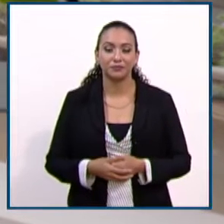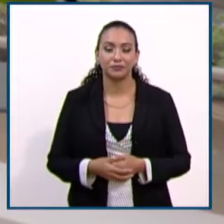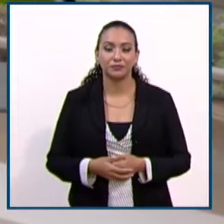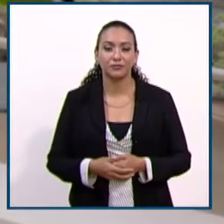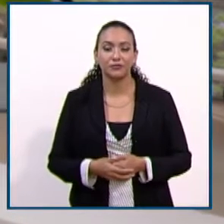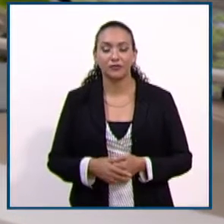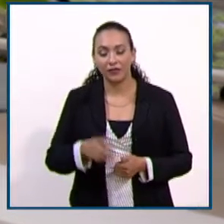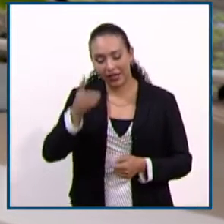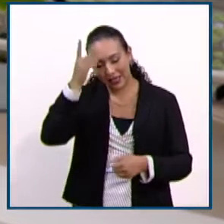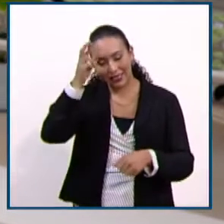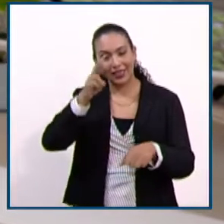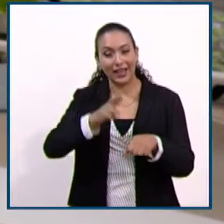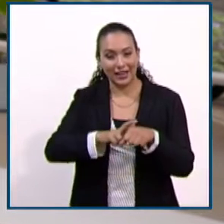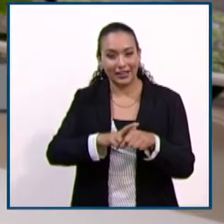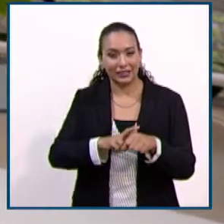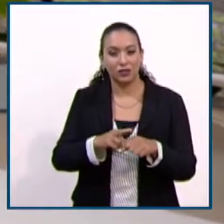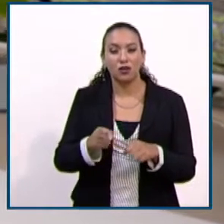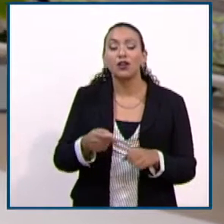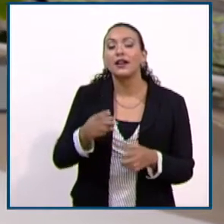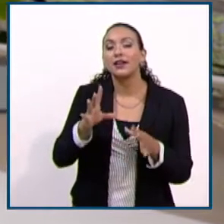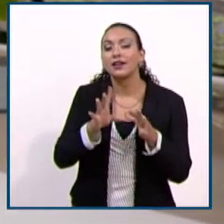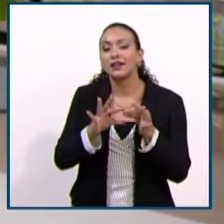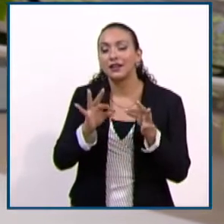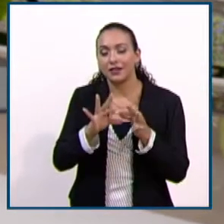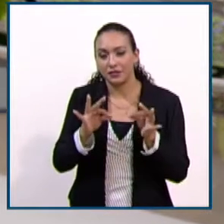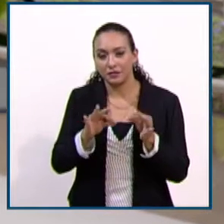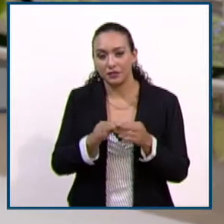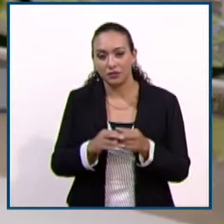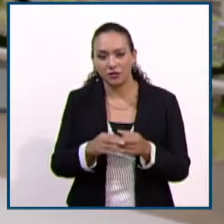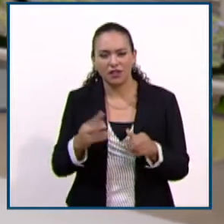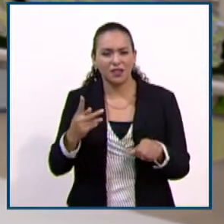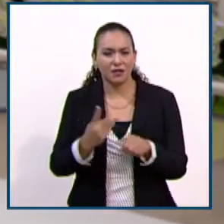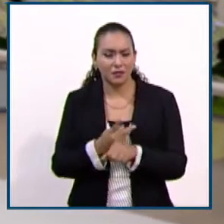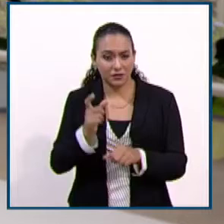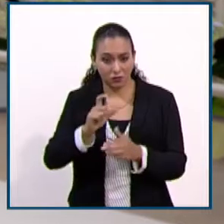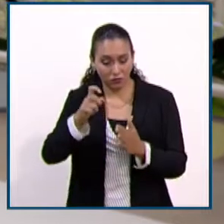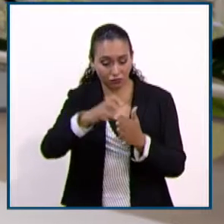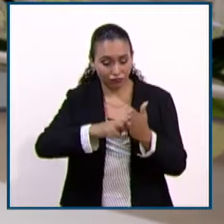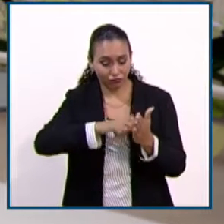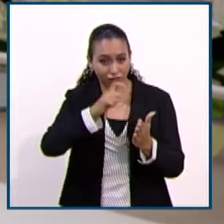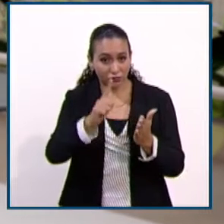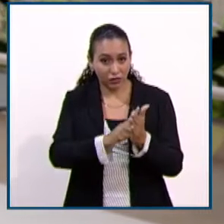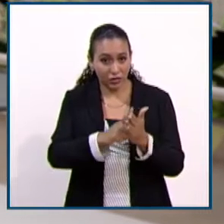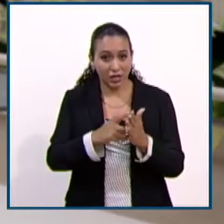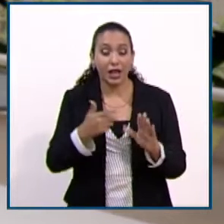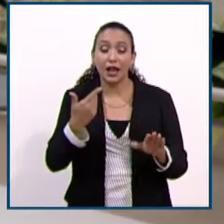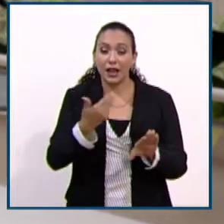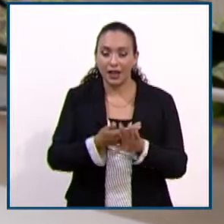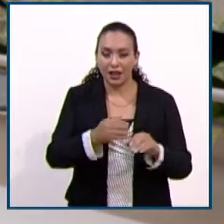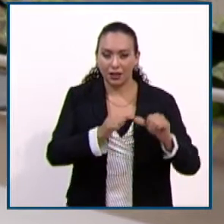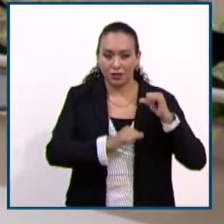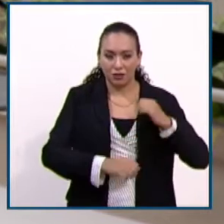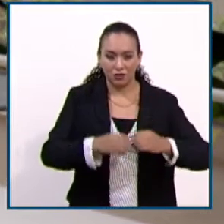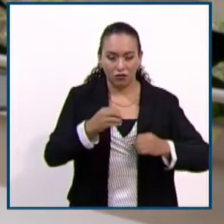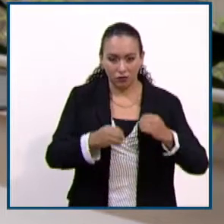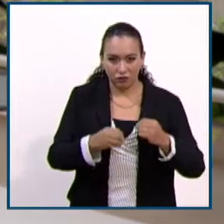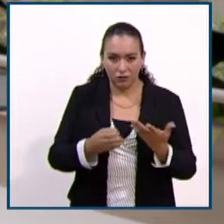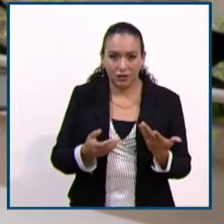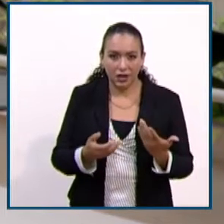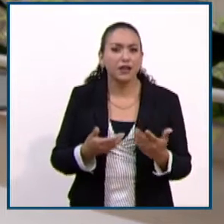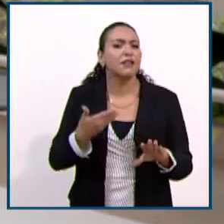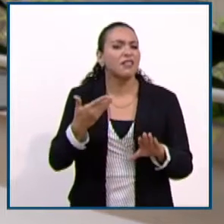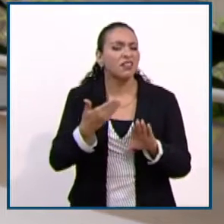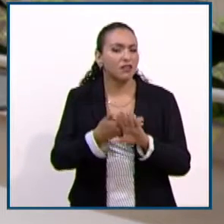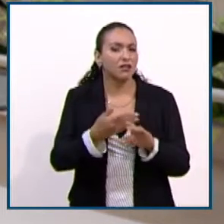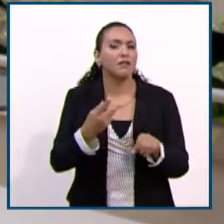Y el director de la JUFED explicó cuál sería el impacto de una reforma al Poder Judicial como la que propone el presidente de la República.